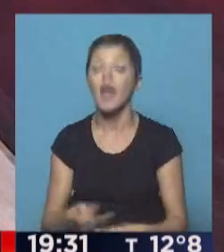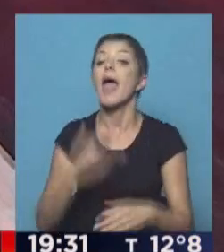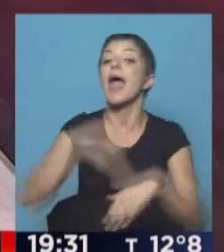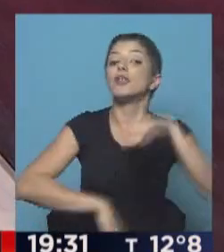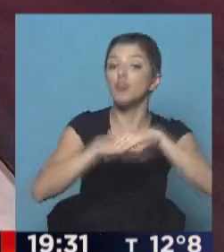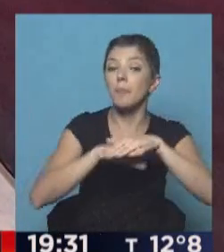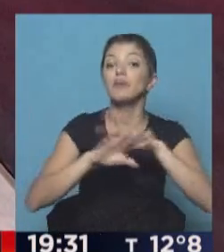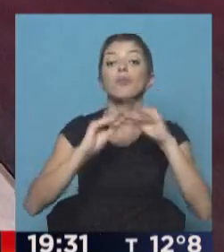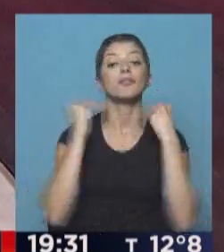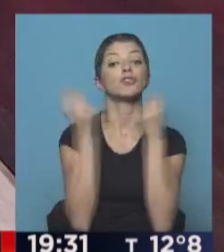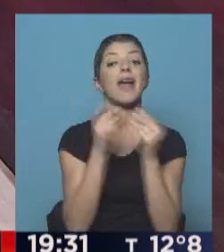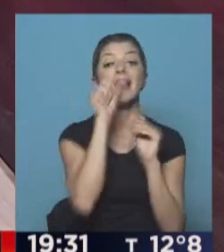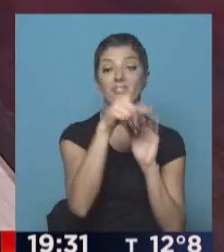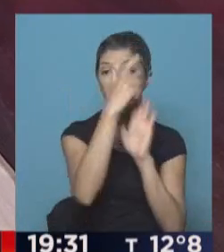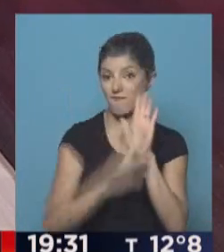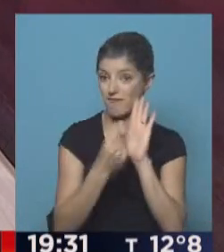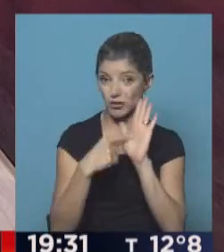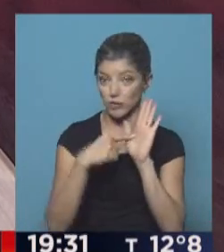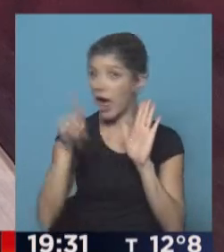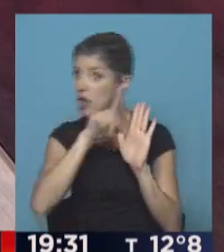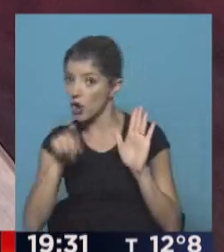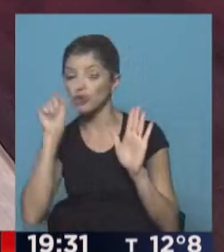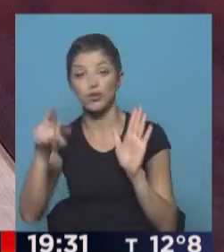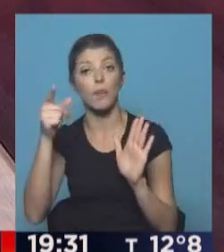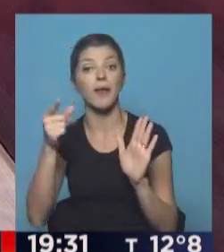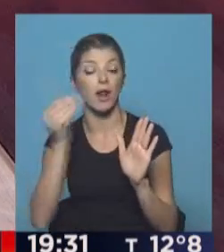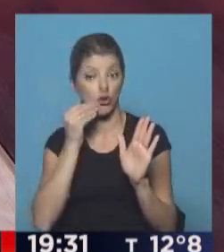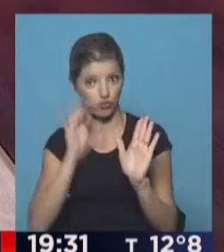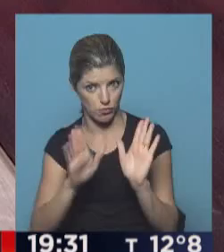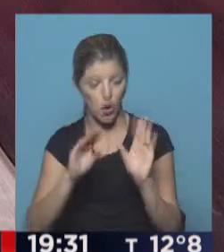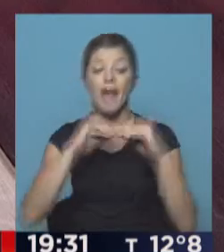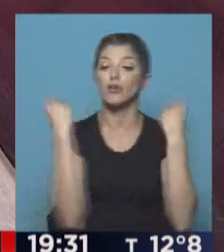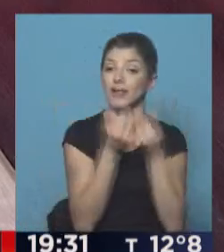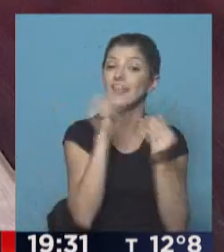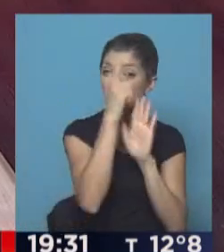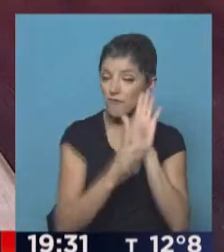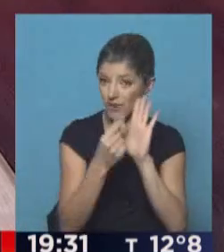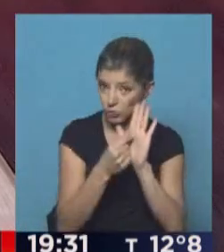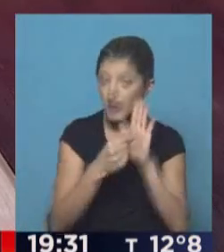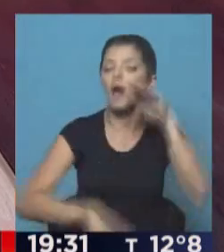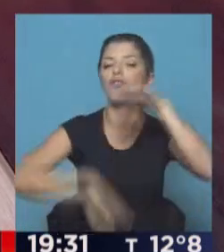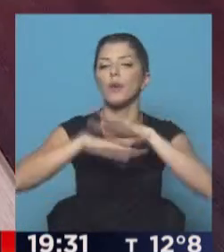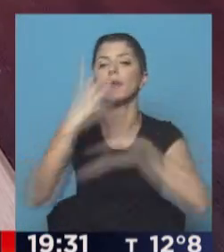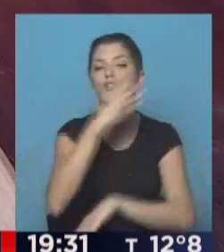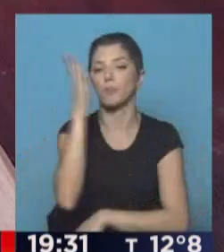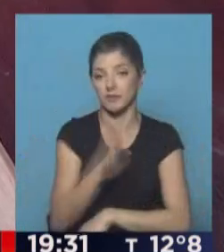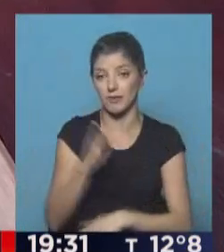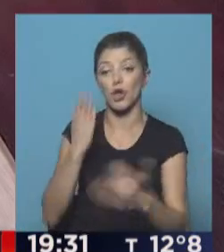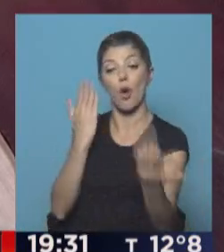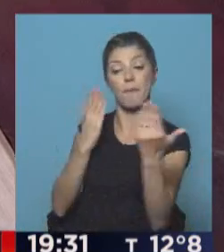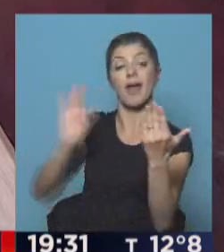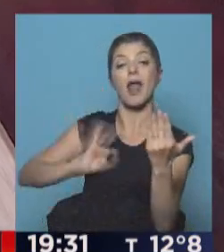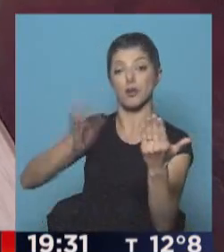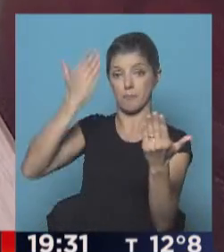de la factura, no solamente sobre la tarifa, sobre el total de la factura del mismo bimestre del año anterior y será retroactivo